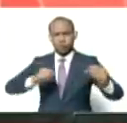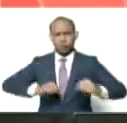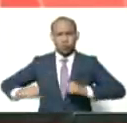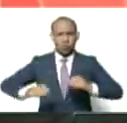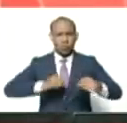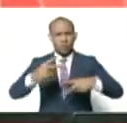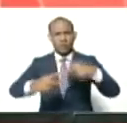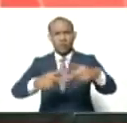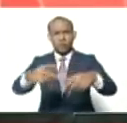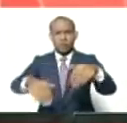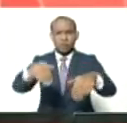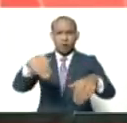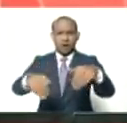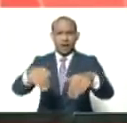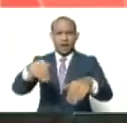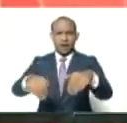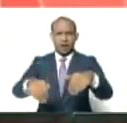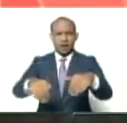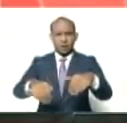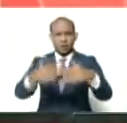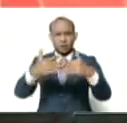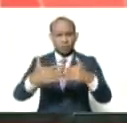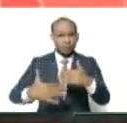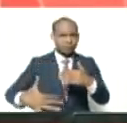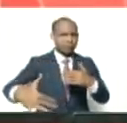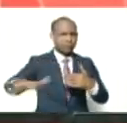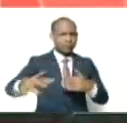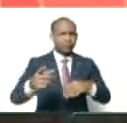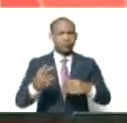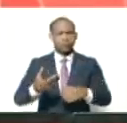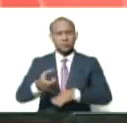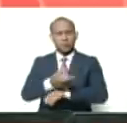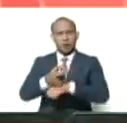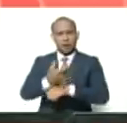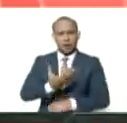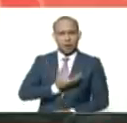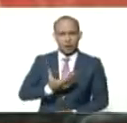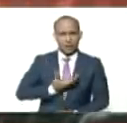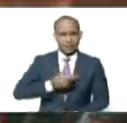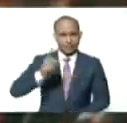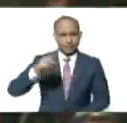los procesos electorales a partir de las elecciones de gobernadores y alcaldes.